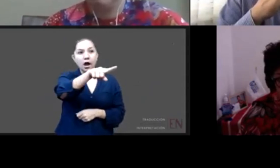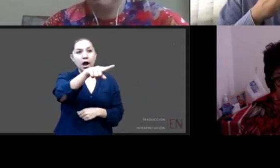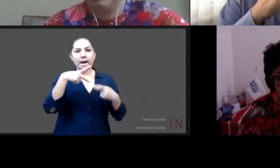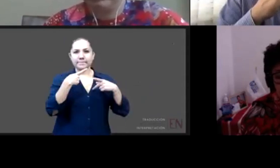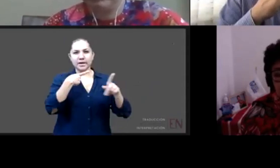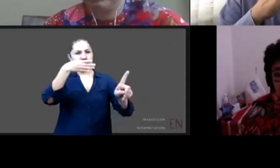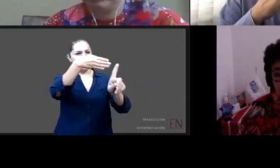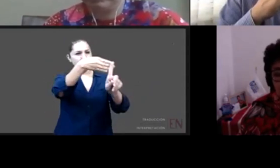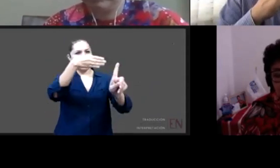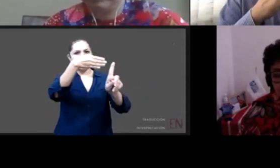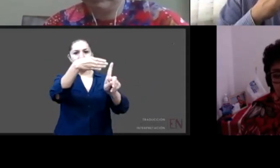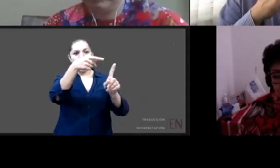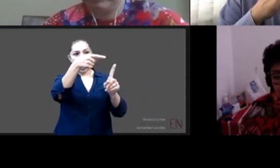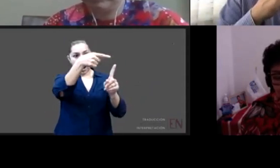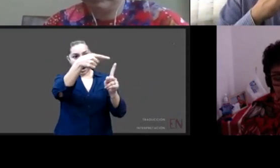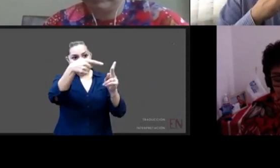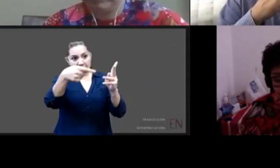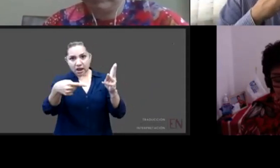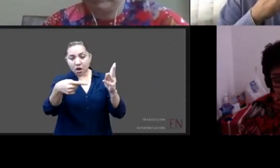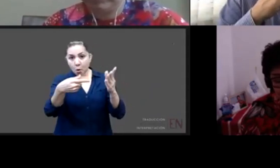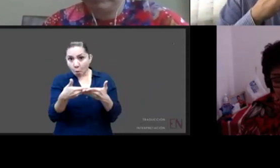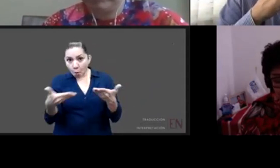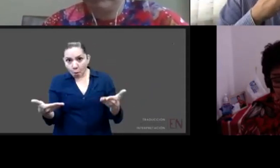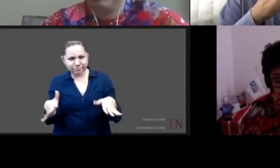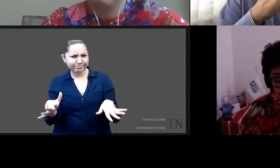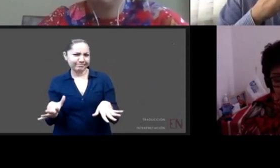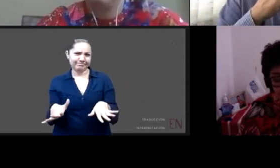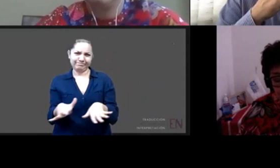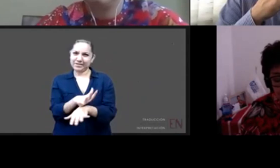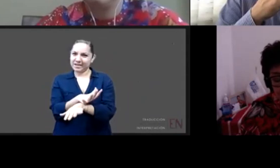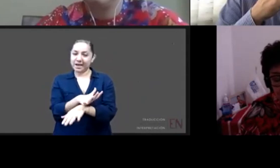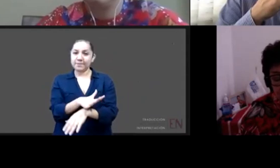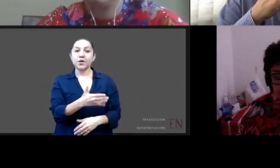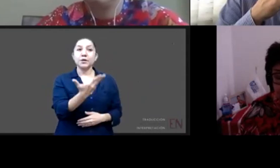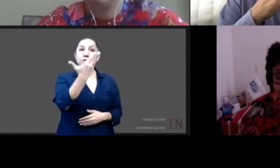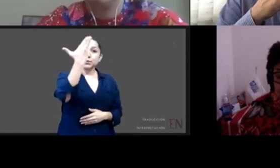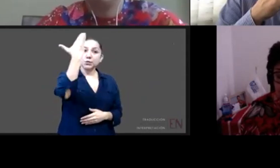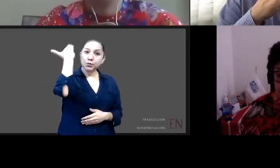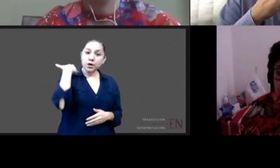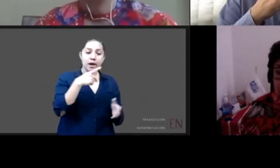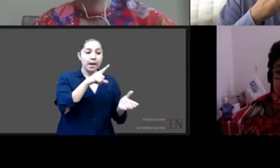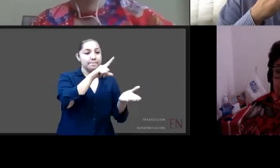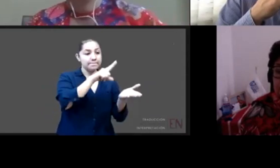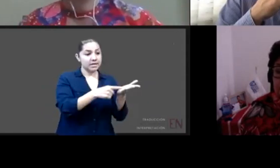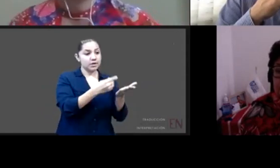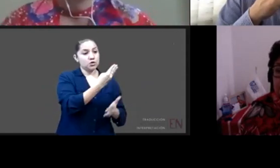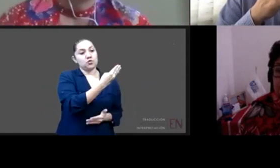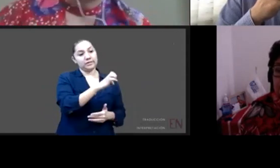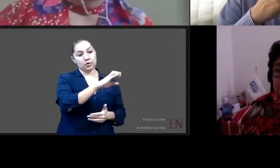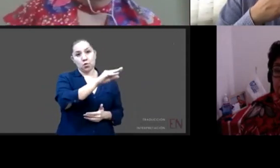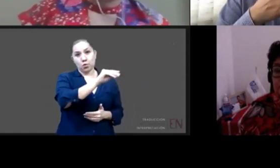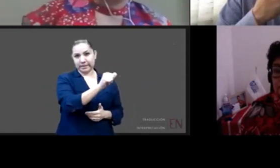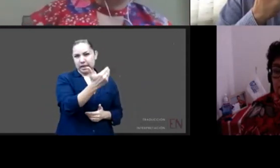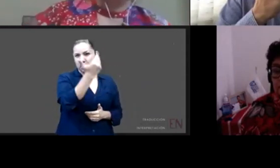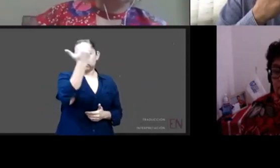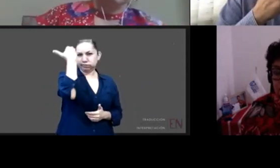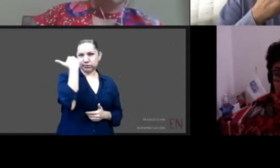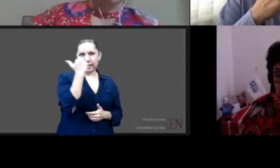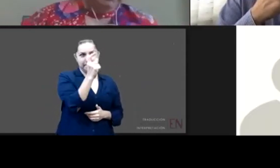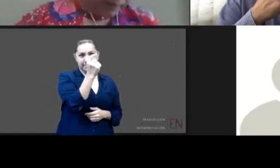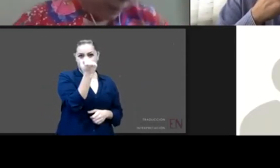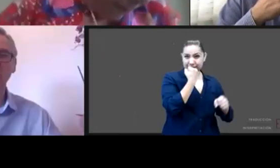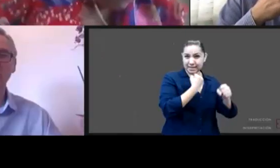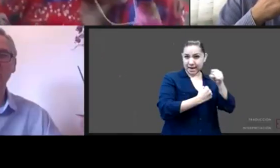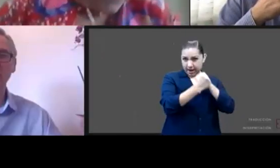de personas en 1916, hace apenas 4 años, no estamos hablando de hace 20, tuvimos en ese